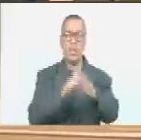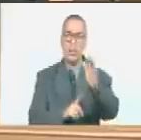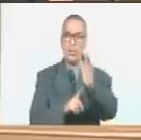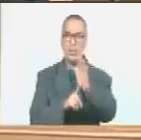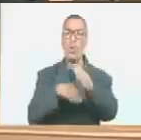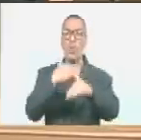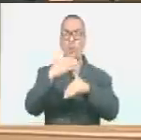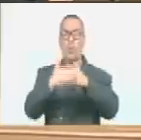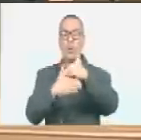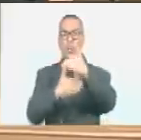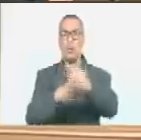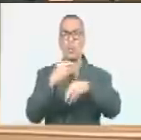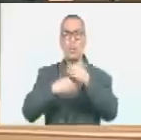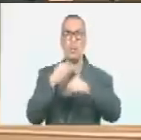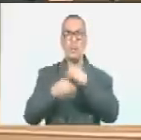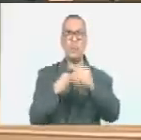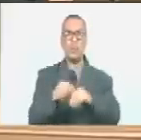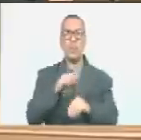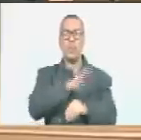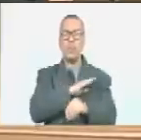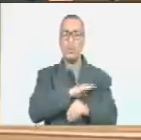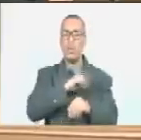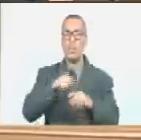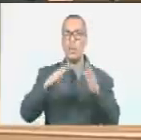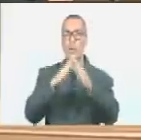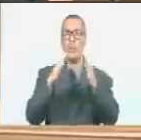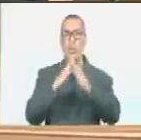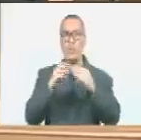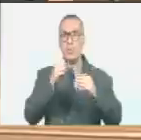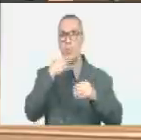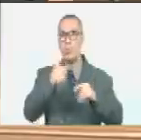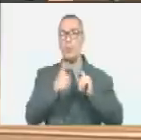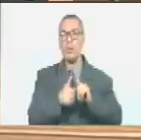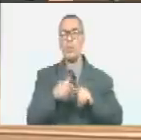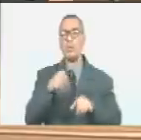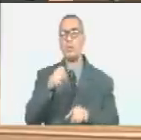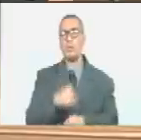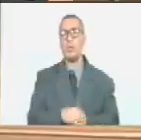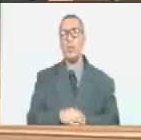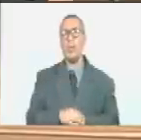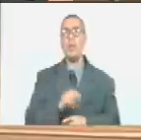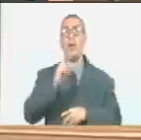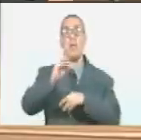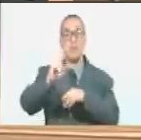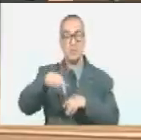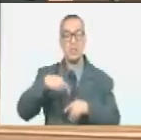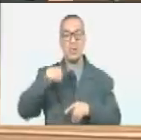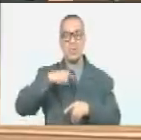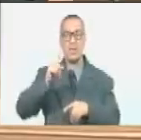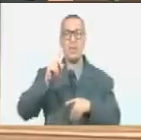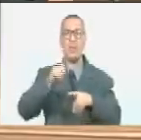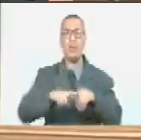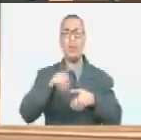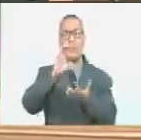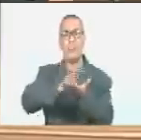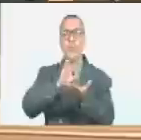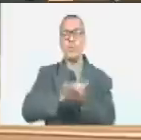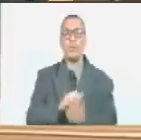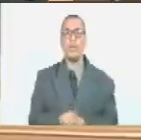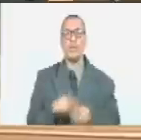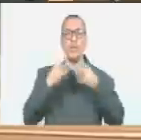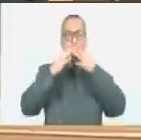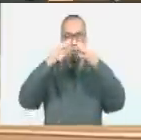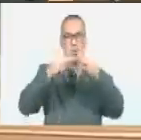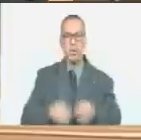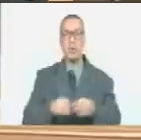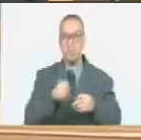progresivamente la plena realización del derecho a una vivienda digna y adecuada, así como el derecho a la ciudad,